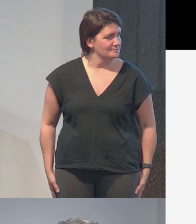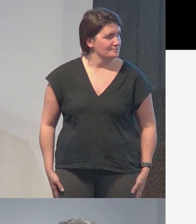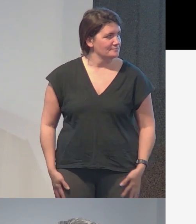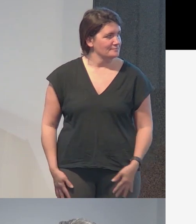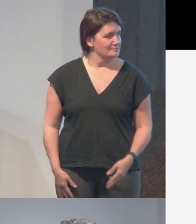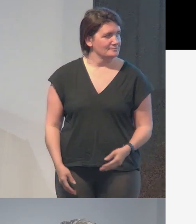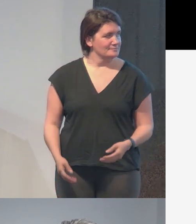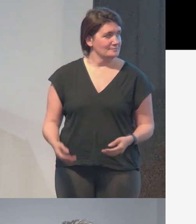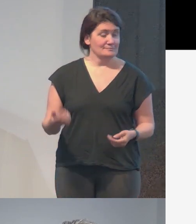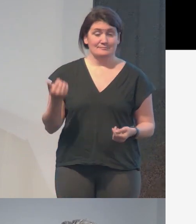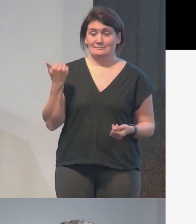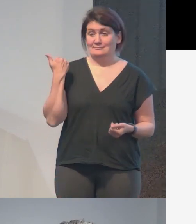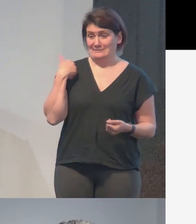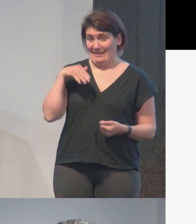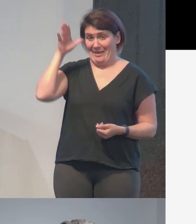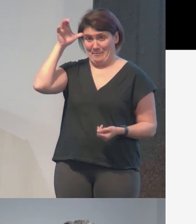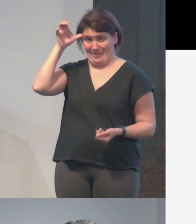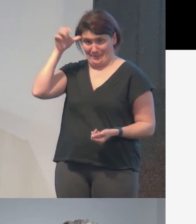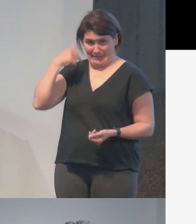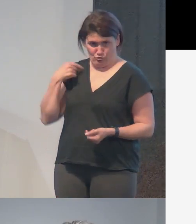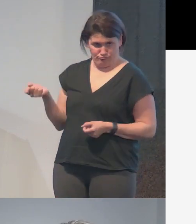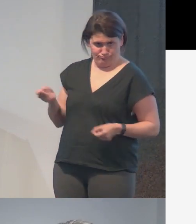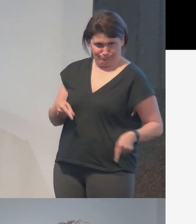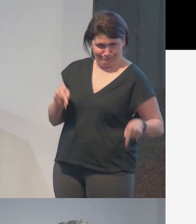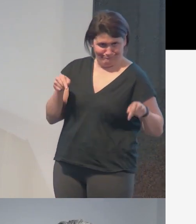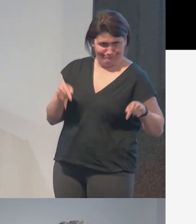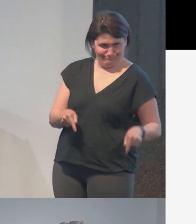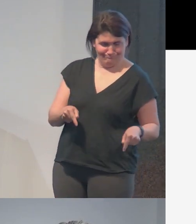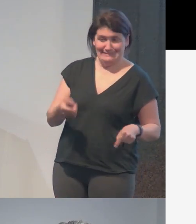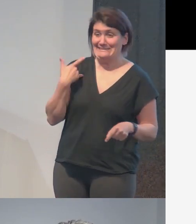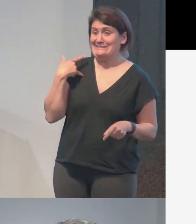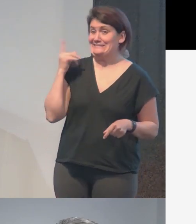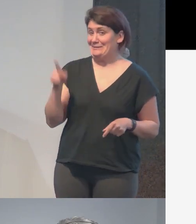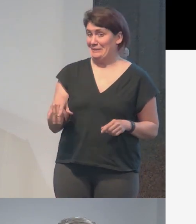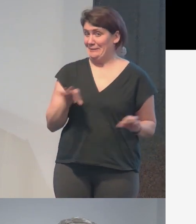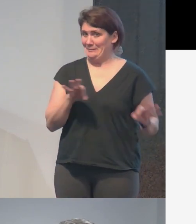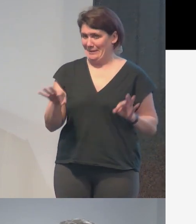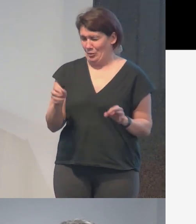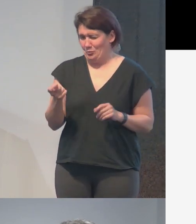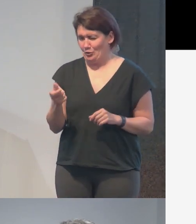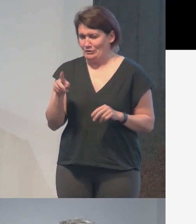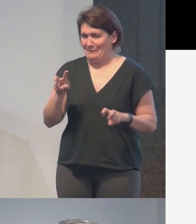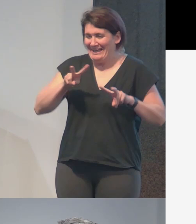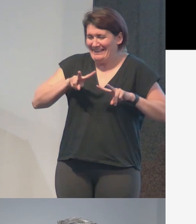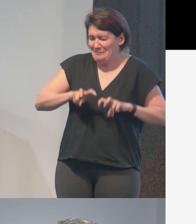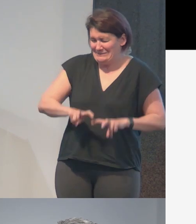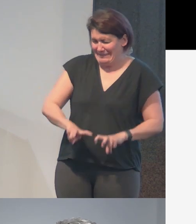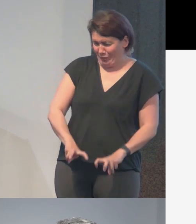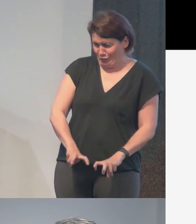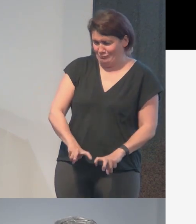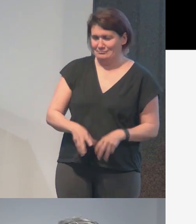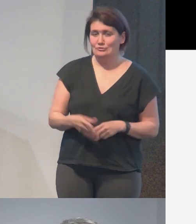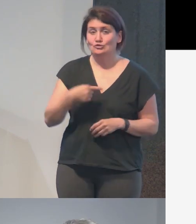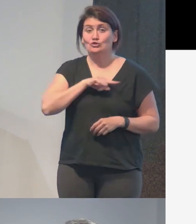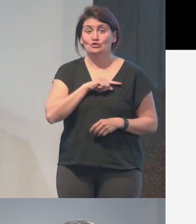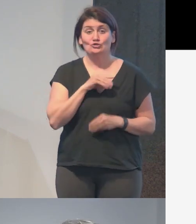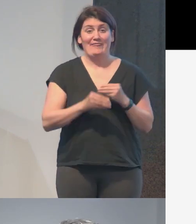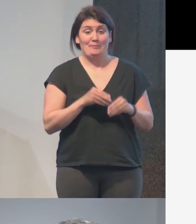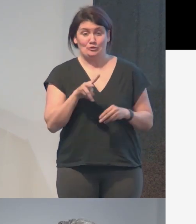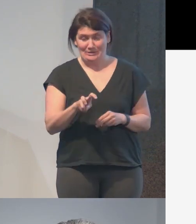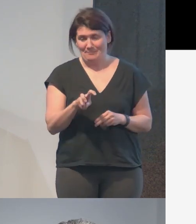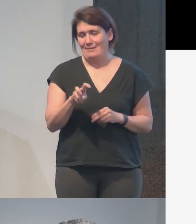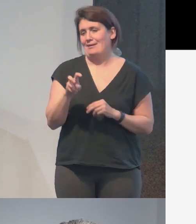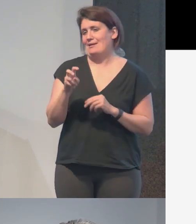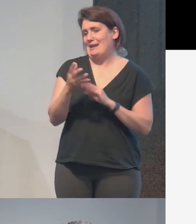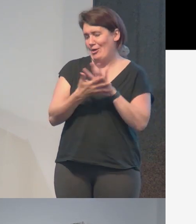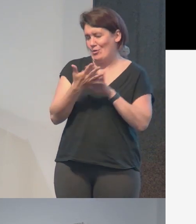Ya que vengo de donde vengo, el BCBL, también he preparado un poco sobre la investigación que hacemos sobre esta lengua